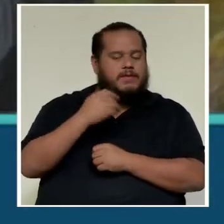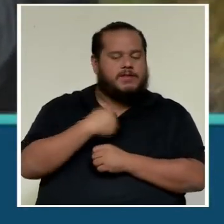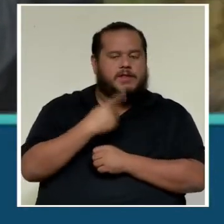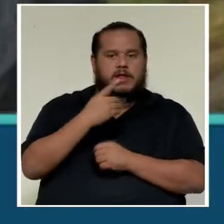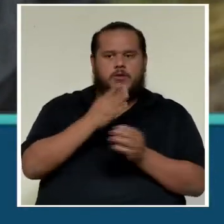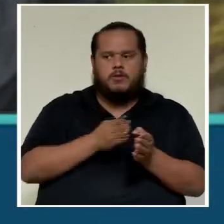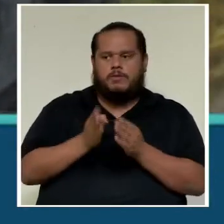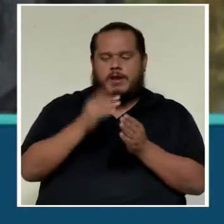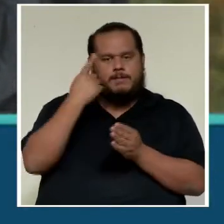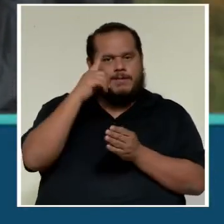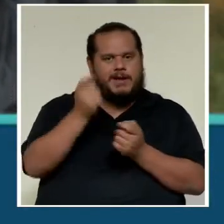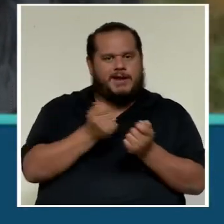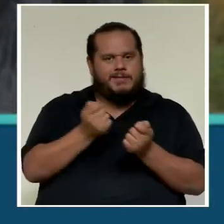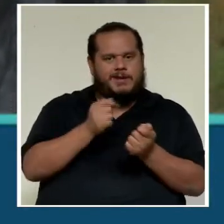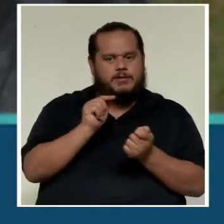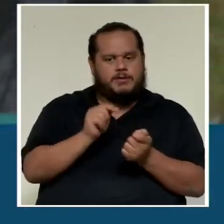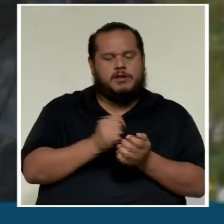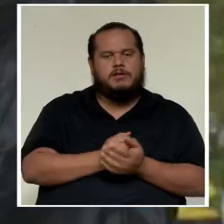plan para el manejo de estos.